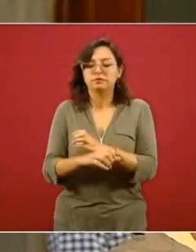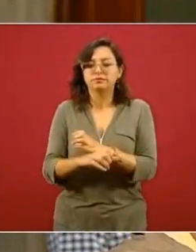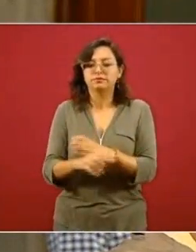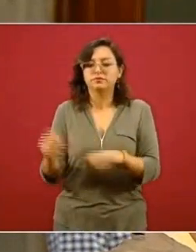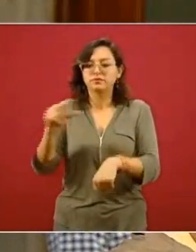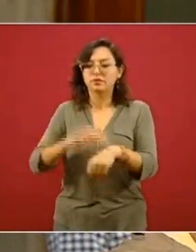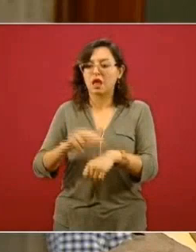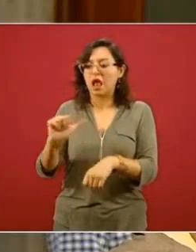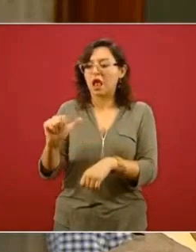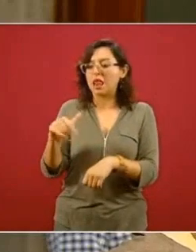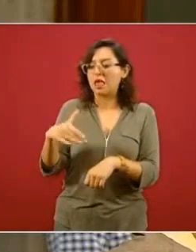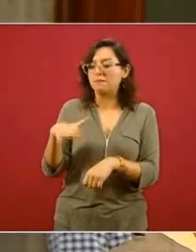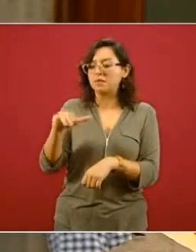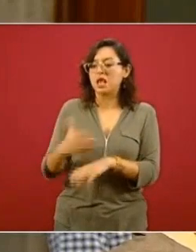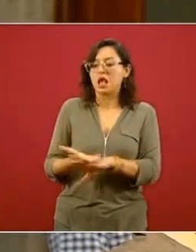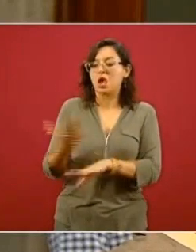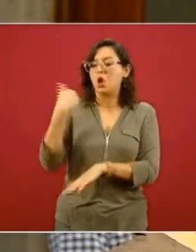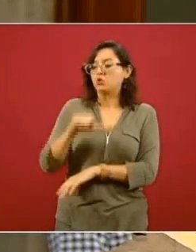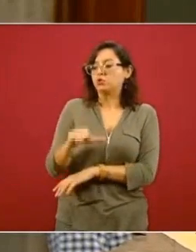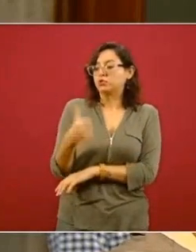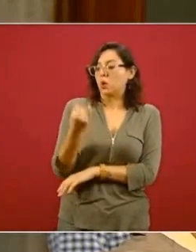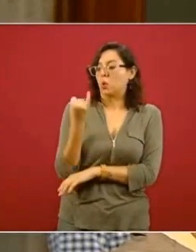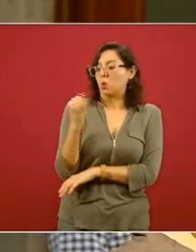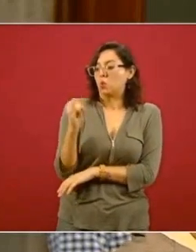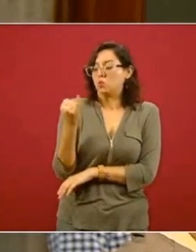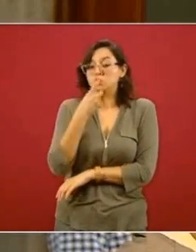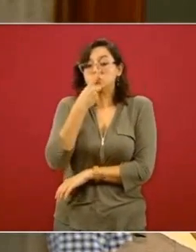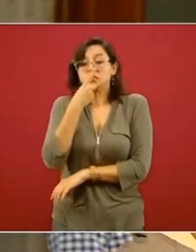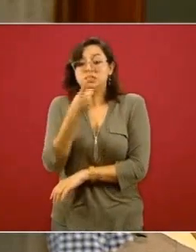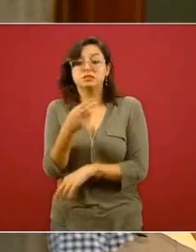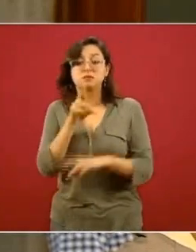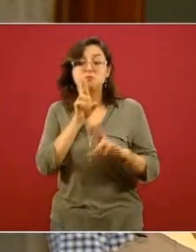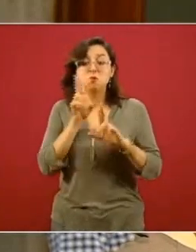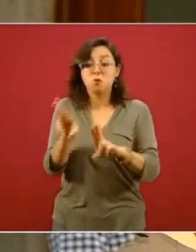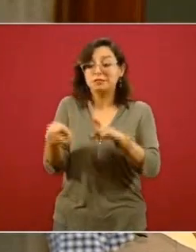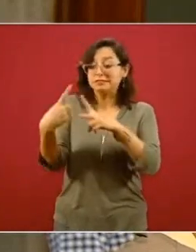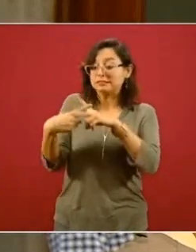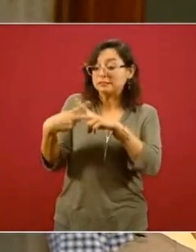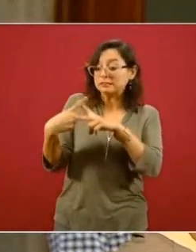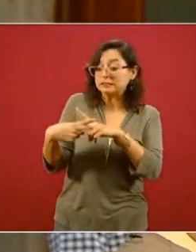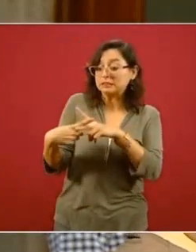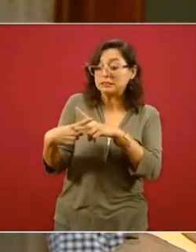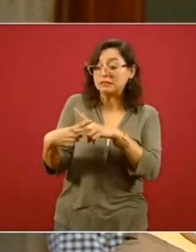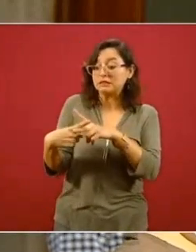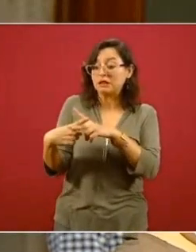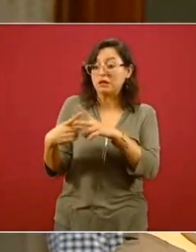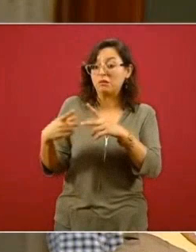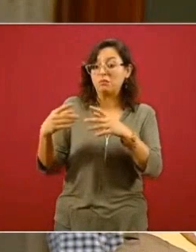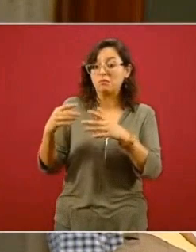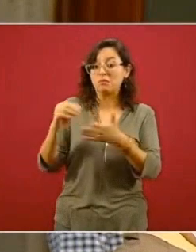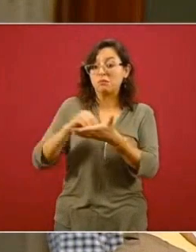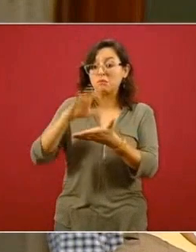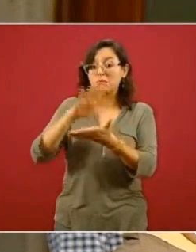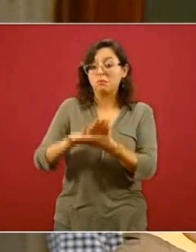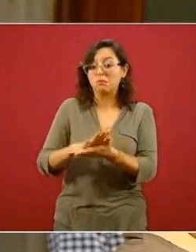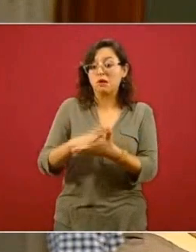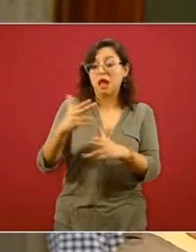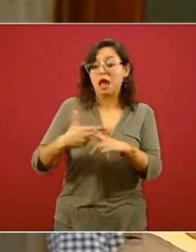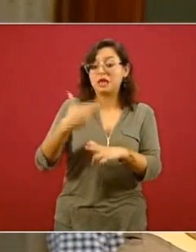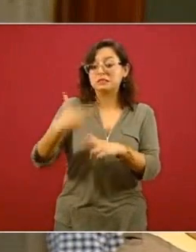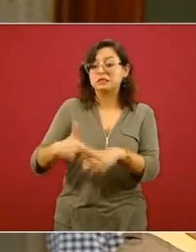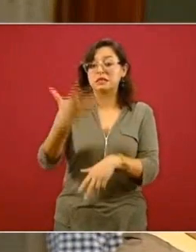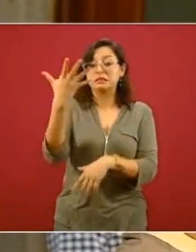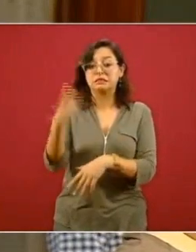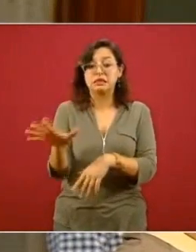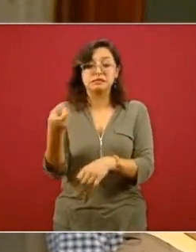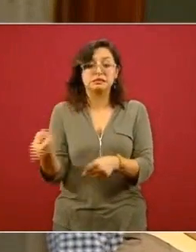doctor Alamía el 11 de junio que el retraso en la generación de estas estadísticas, en la confirmación de casos, es de hasta 10 días o de 10